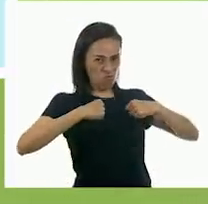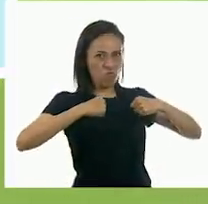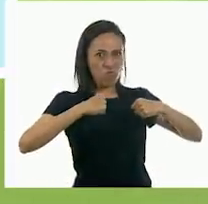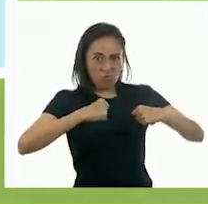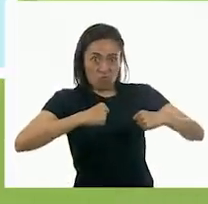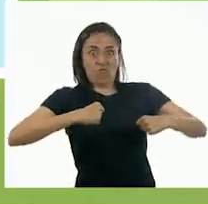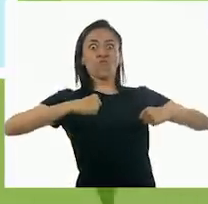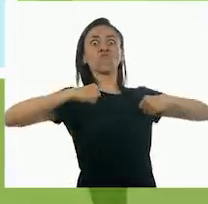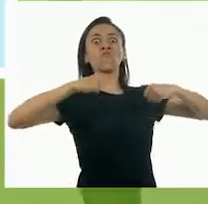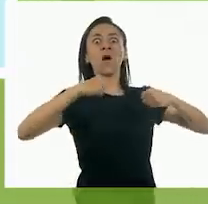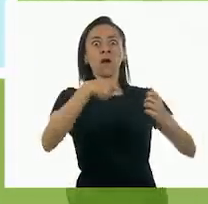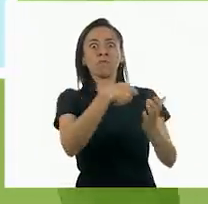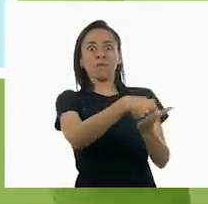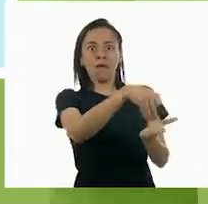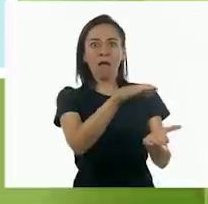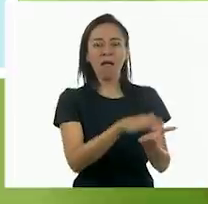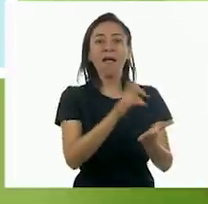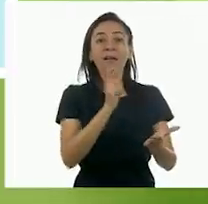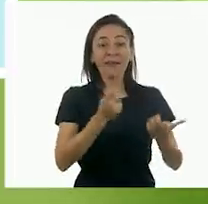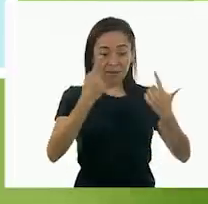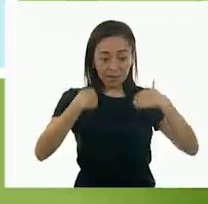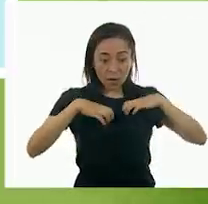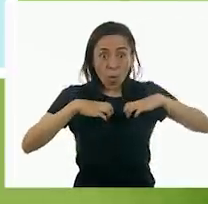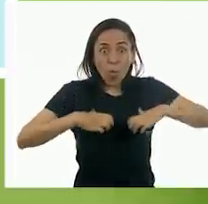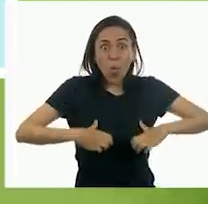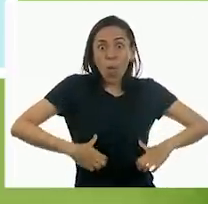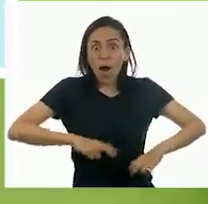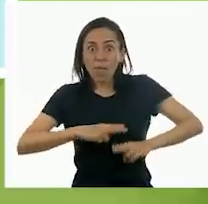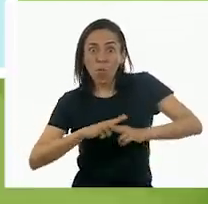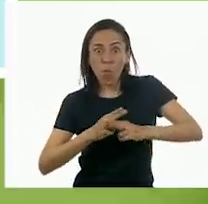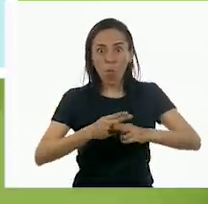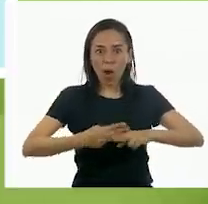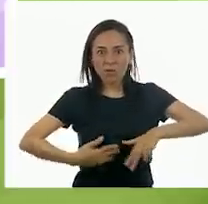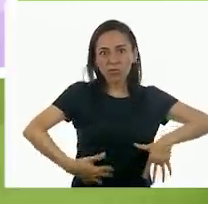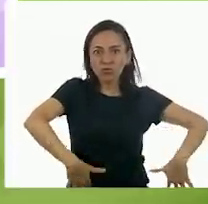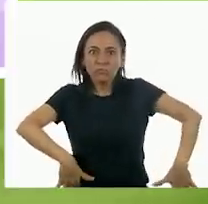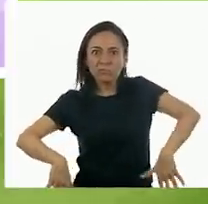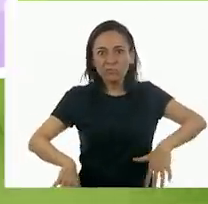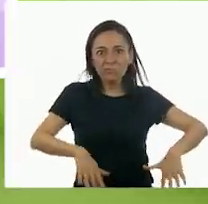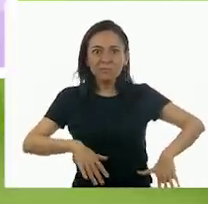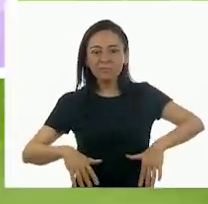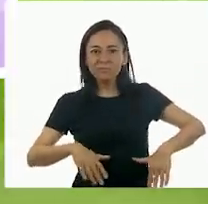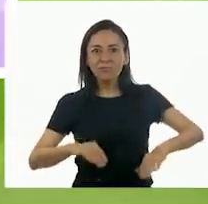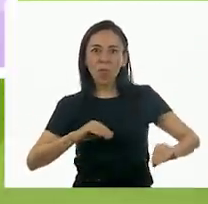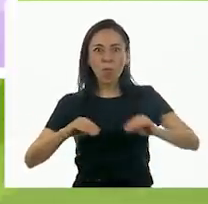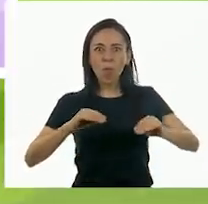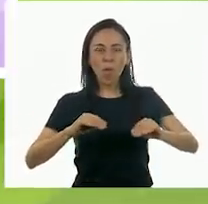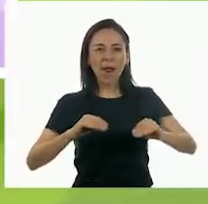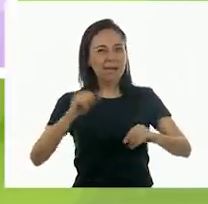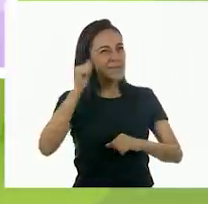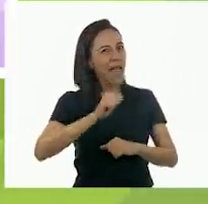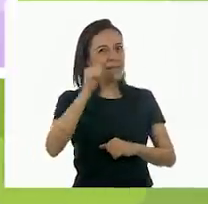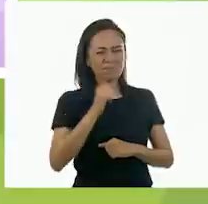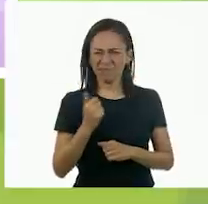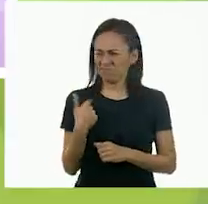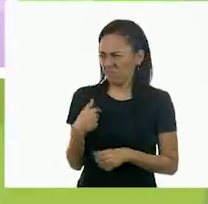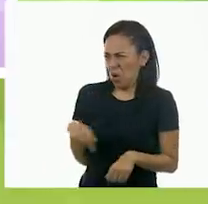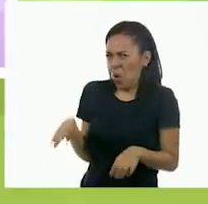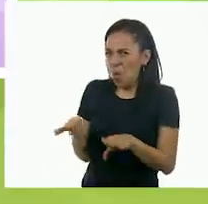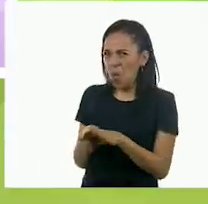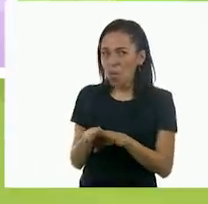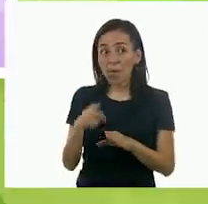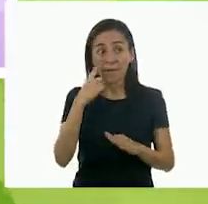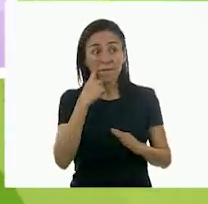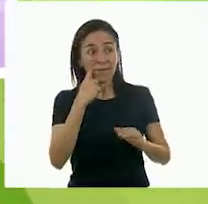estar moviendo siempre el esqueleto. ¿Cómo es eso? Como cuando salto de un edificio a